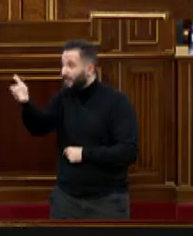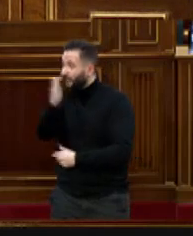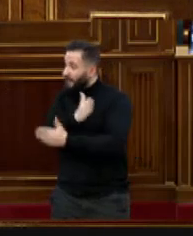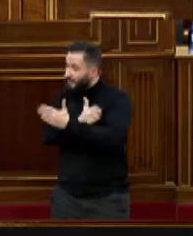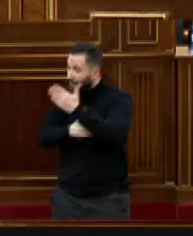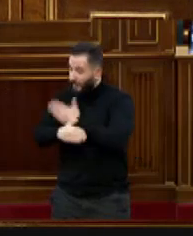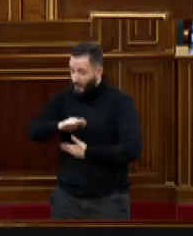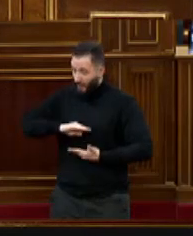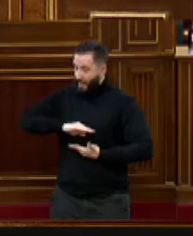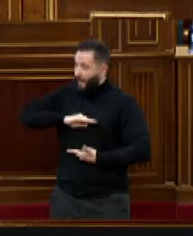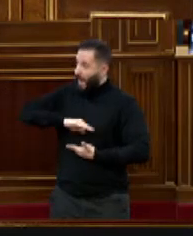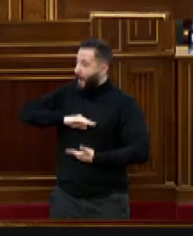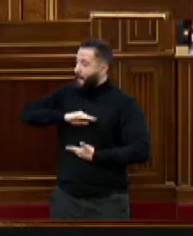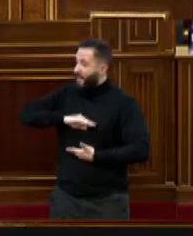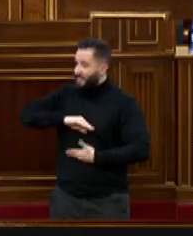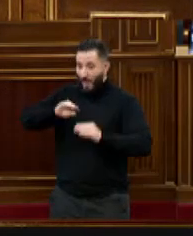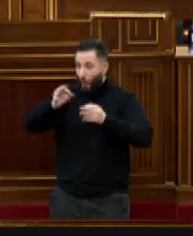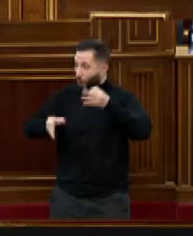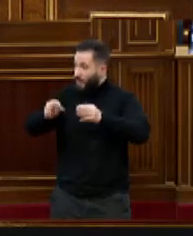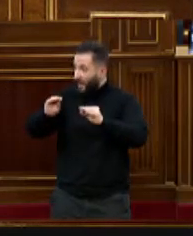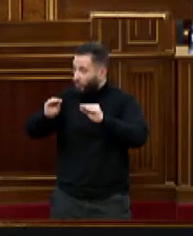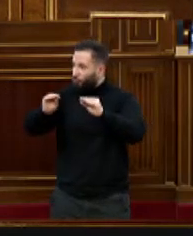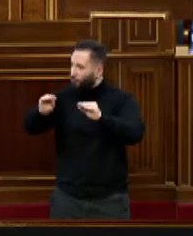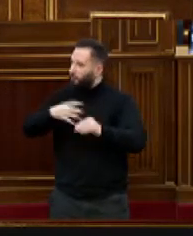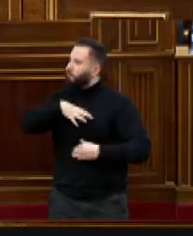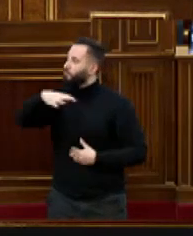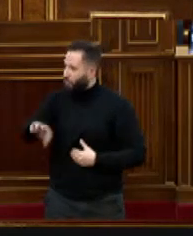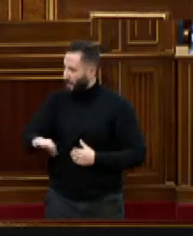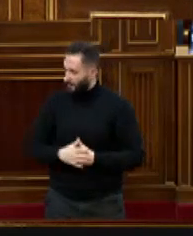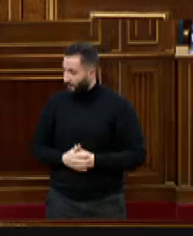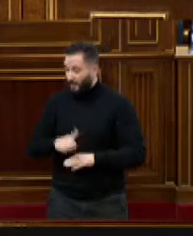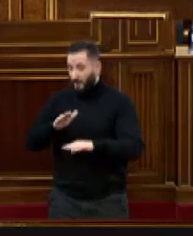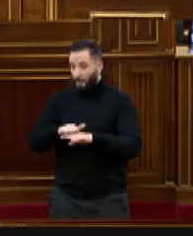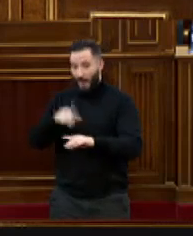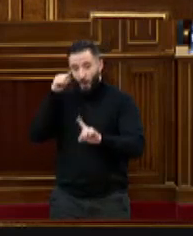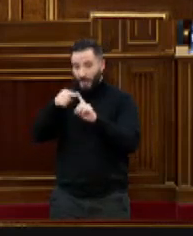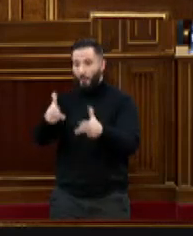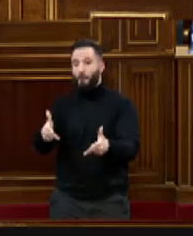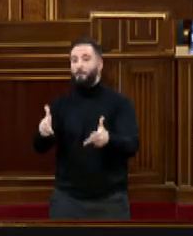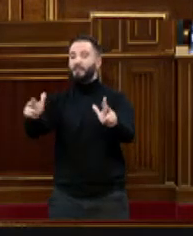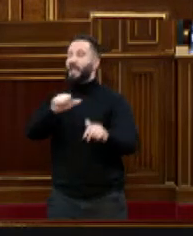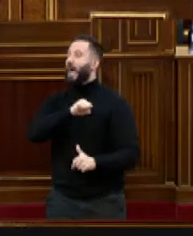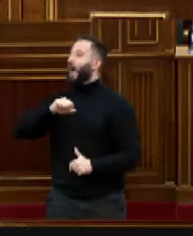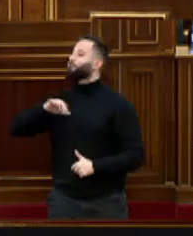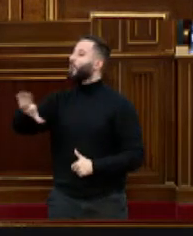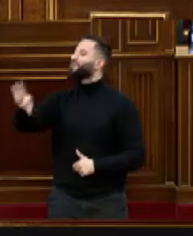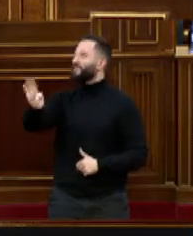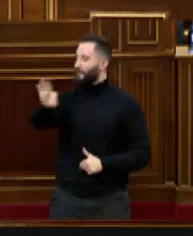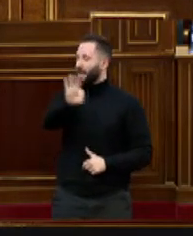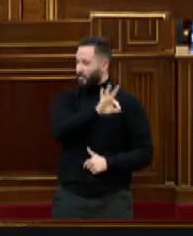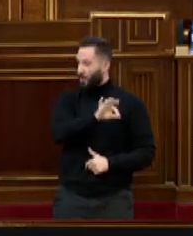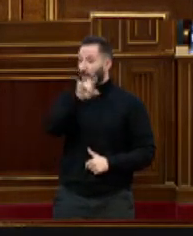poder dar posibilidades de ejercicio de la capacidad jurídica a las personas con discapacidad para permitirle su autodeterminación y para